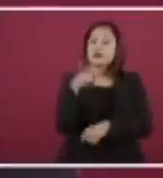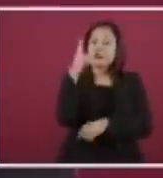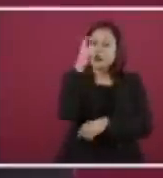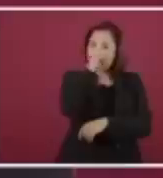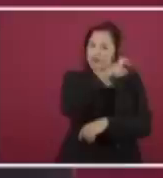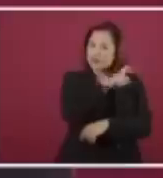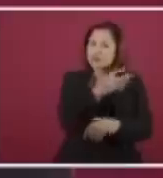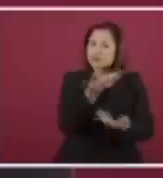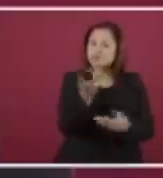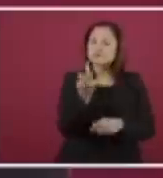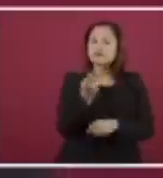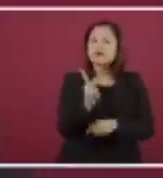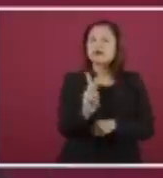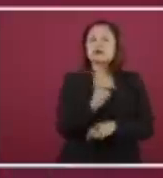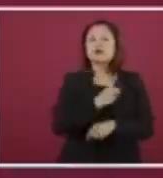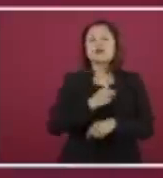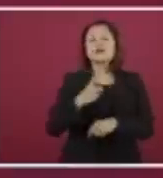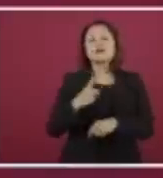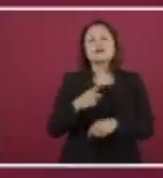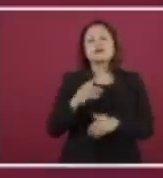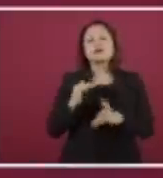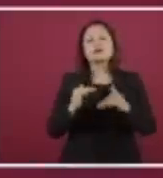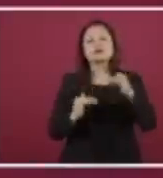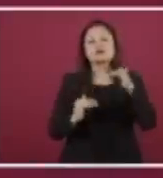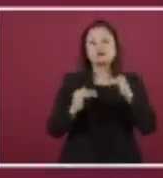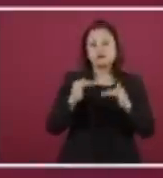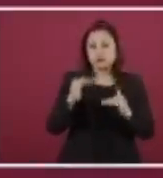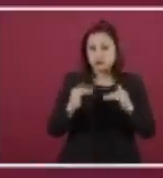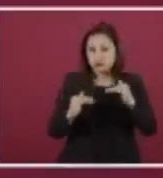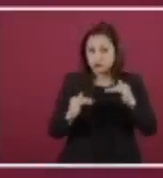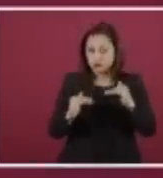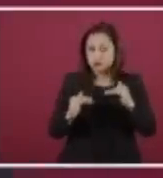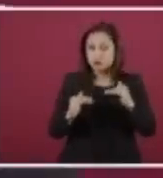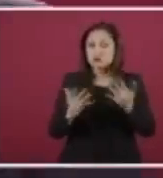Tenemos que buscar el equilibrio entre